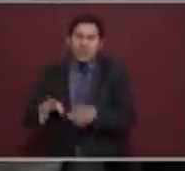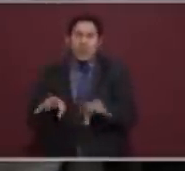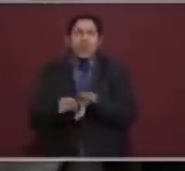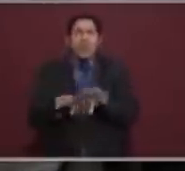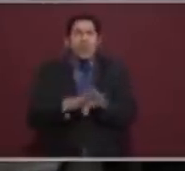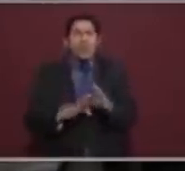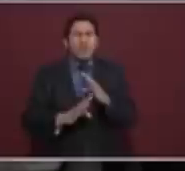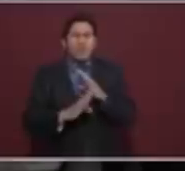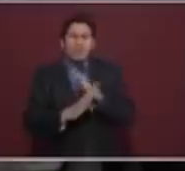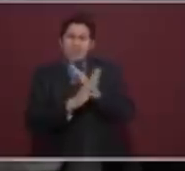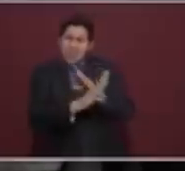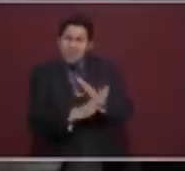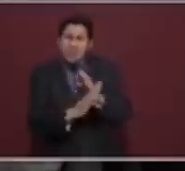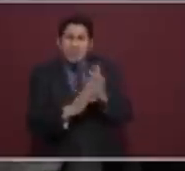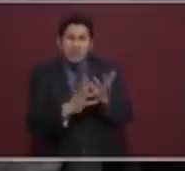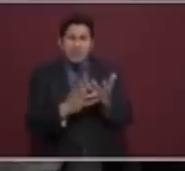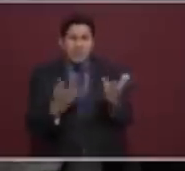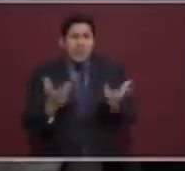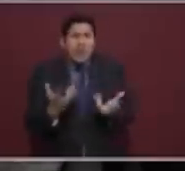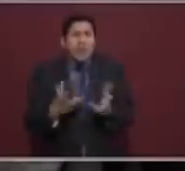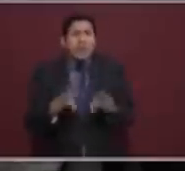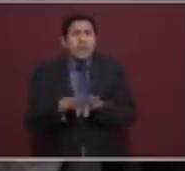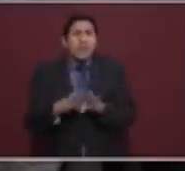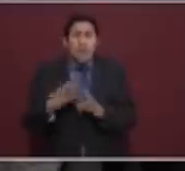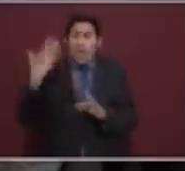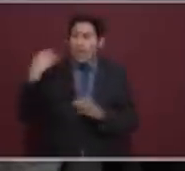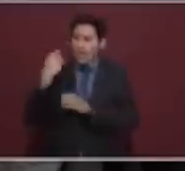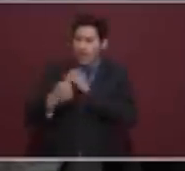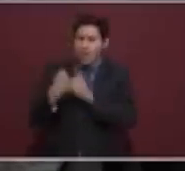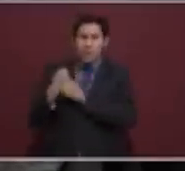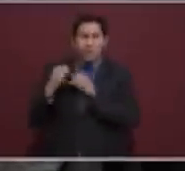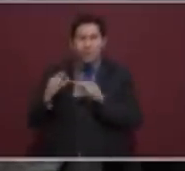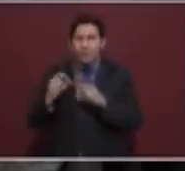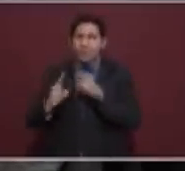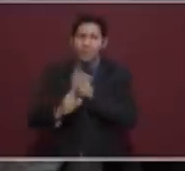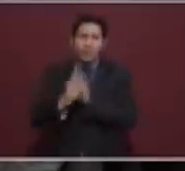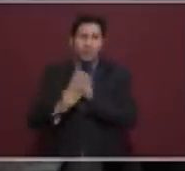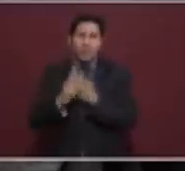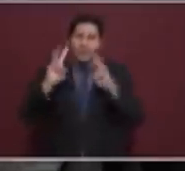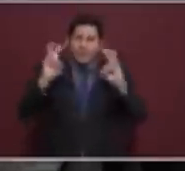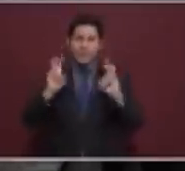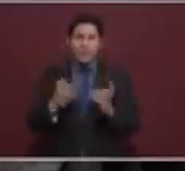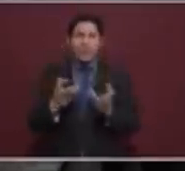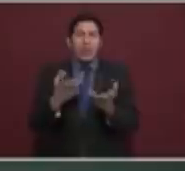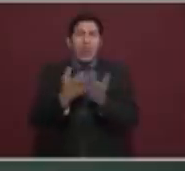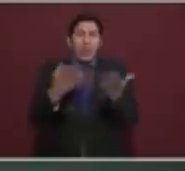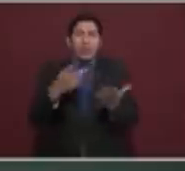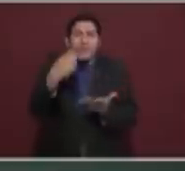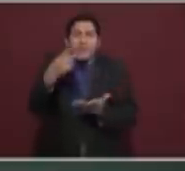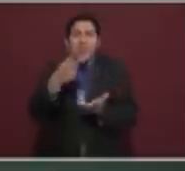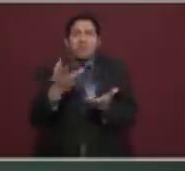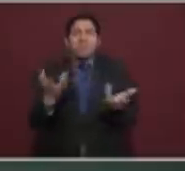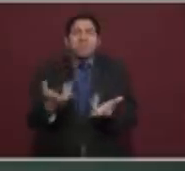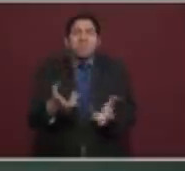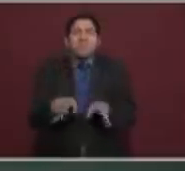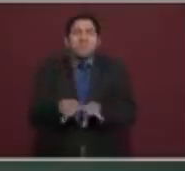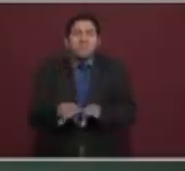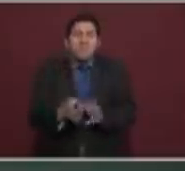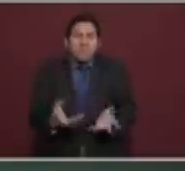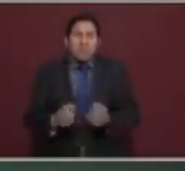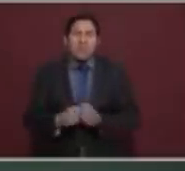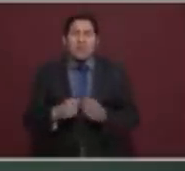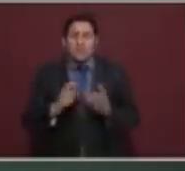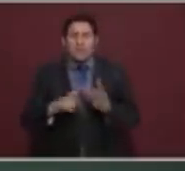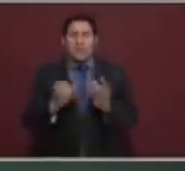muchos años y no lo han logrado como lo estarían planteando en este sentido y presidente entiendo que va a haber